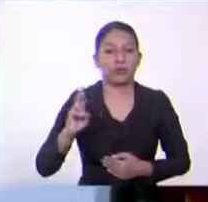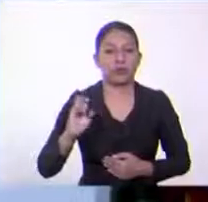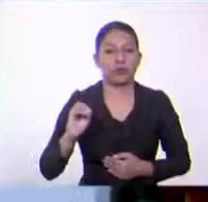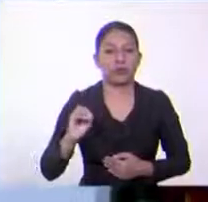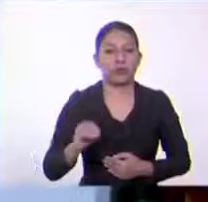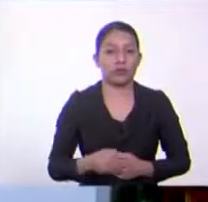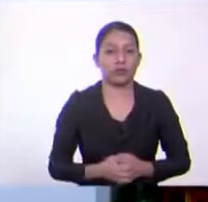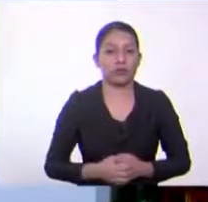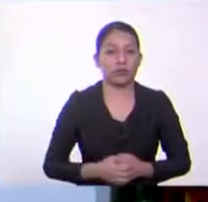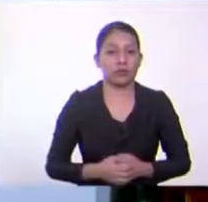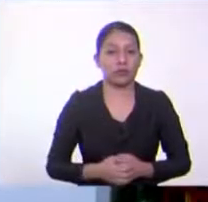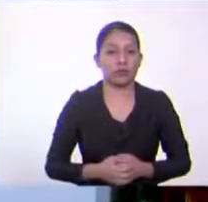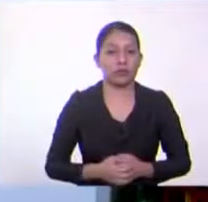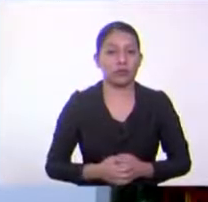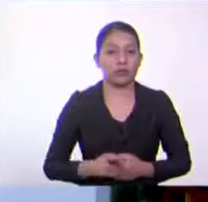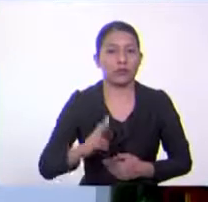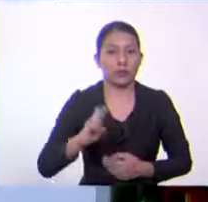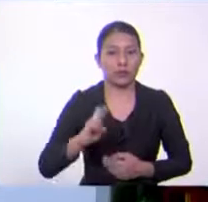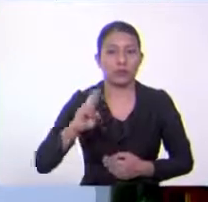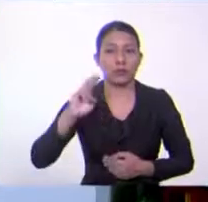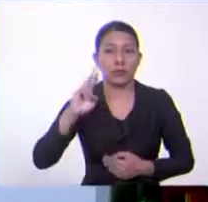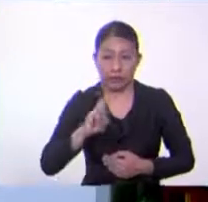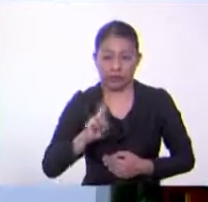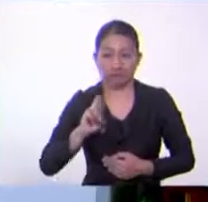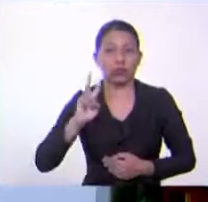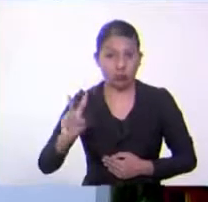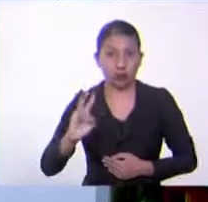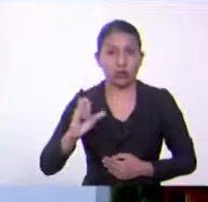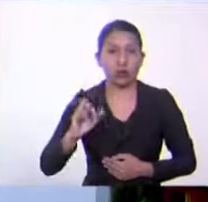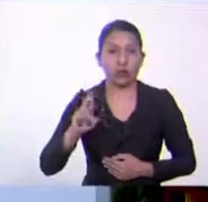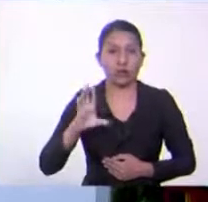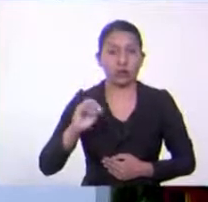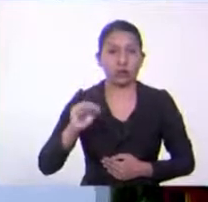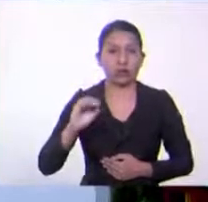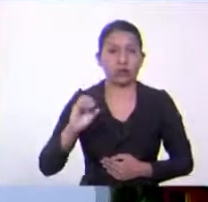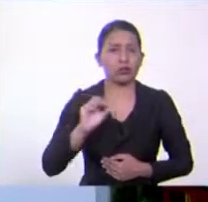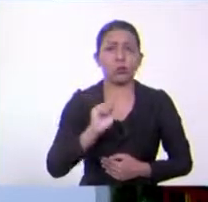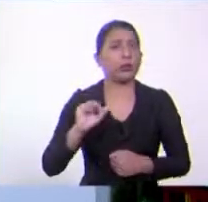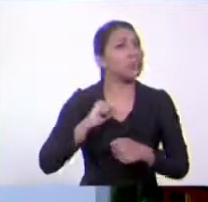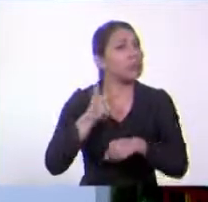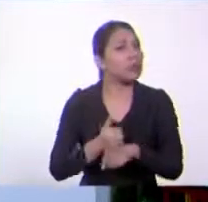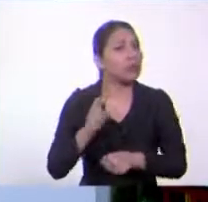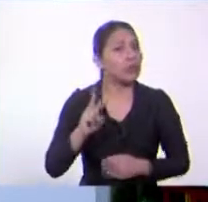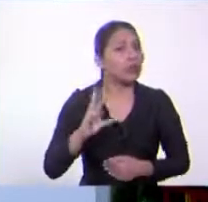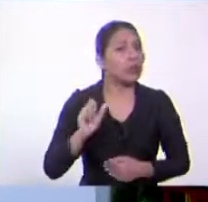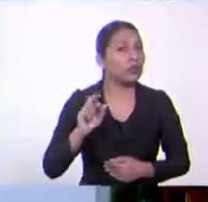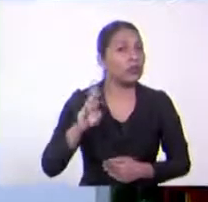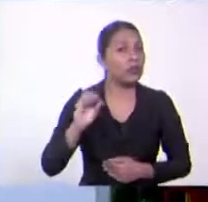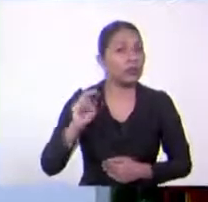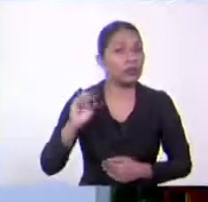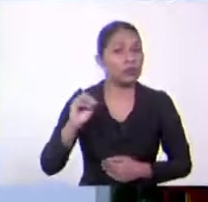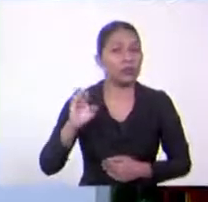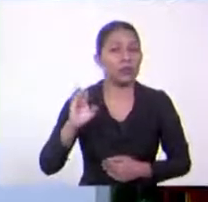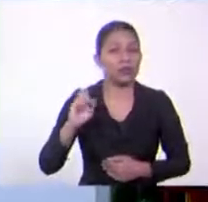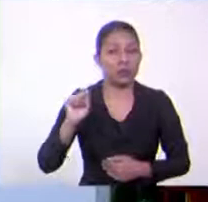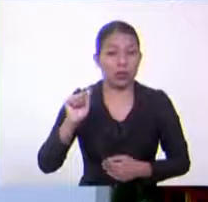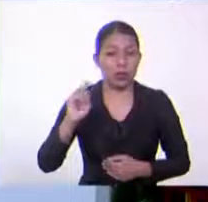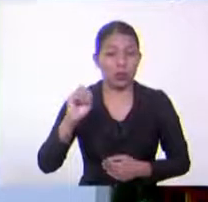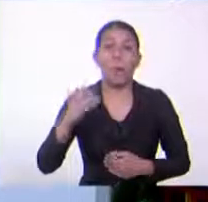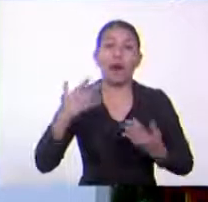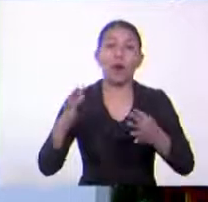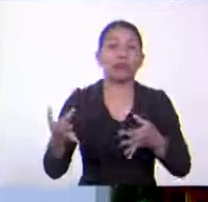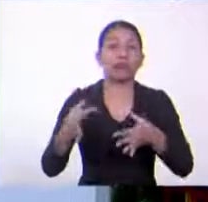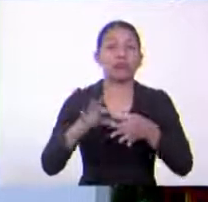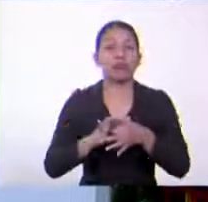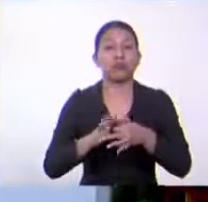y tenemos un R de 2 carbonos. ¿Cómo se llamaría un alcano de 2 carbonos? Etano. Pero como está unido